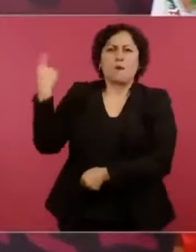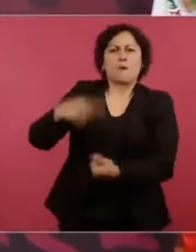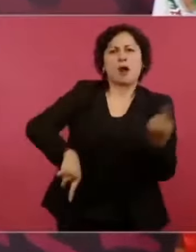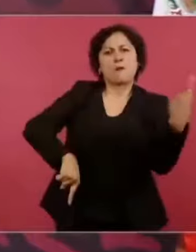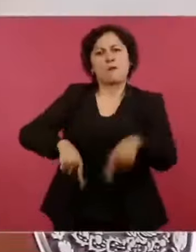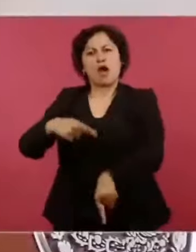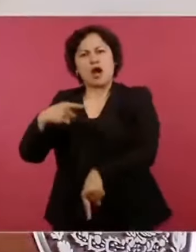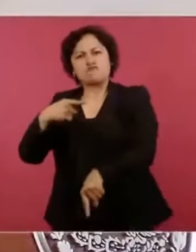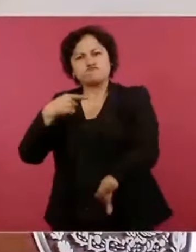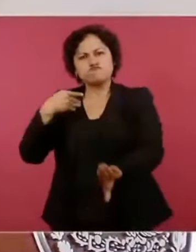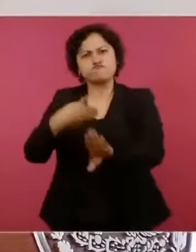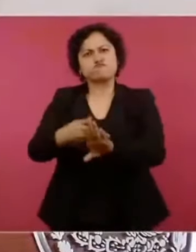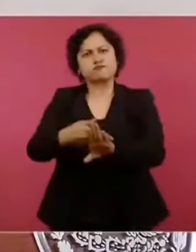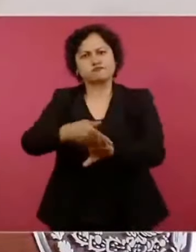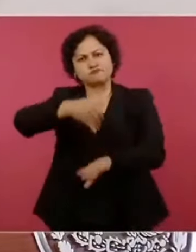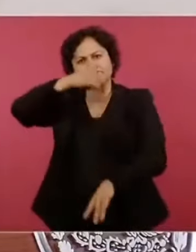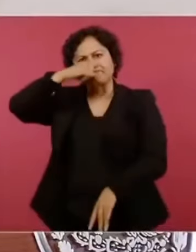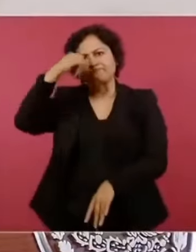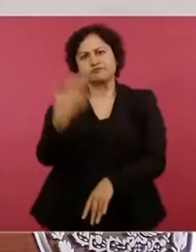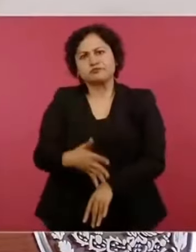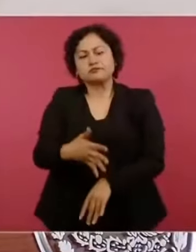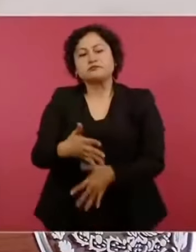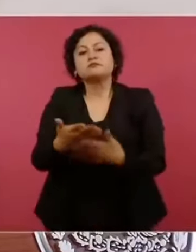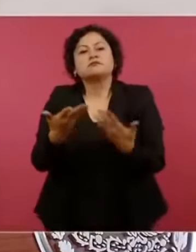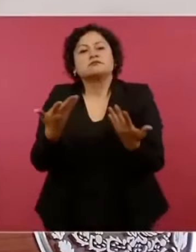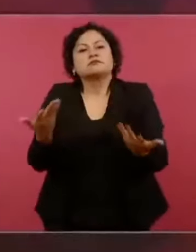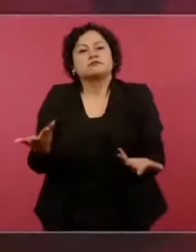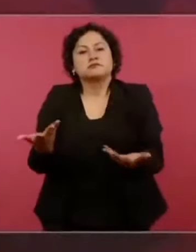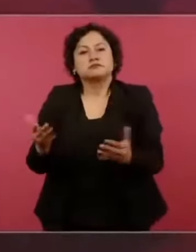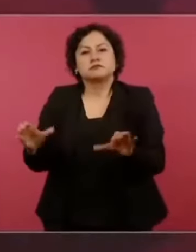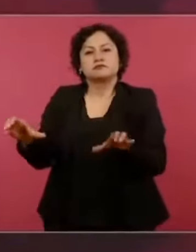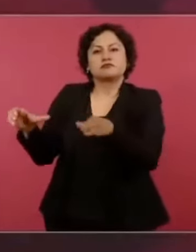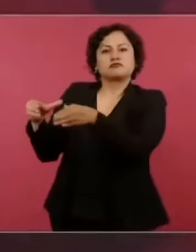la imposición, el predominio de las oligarquías,